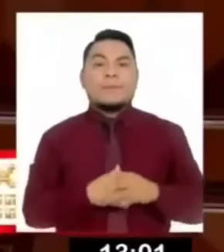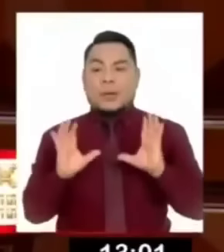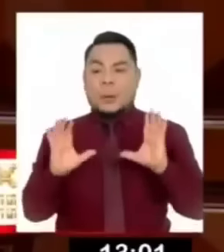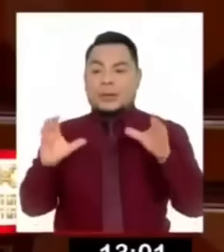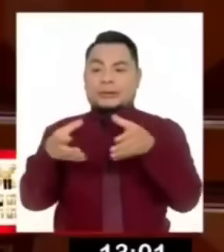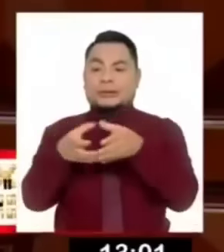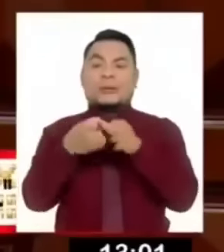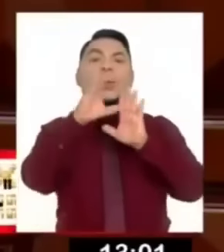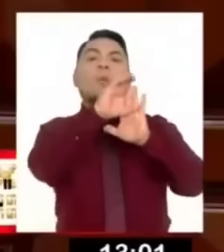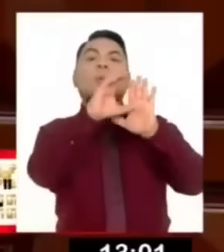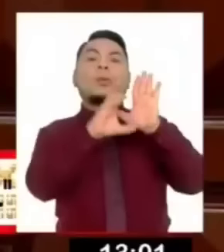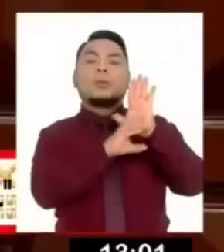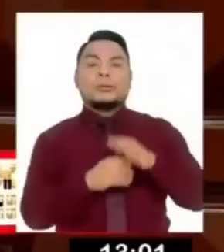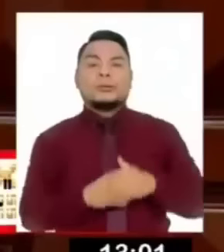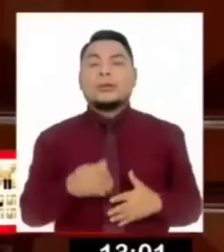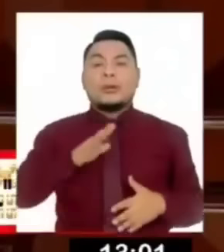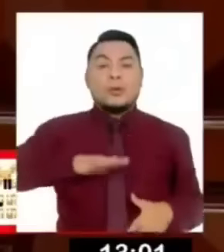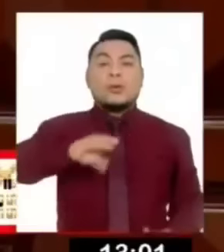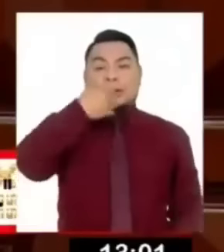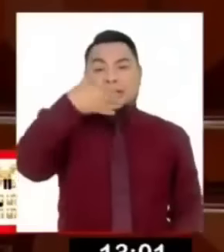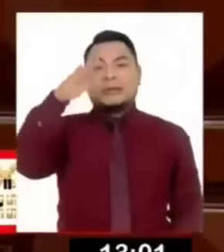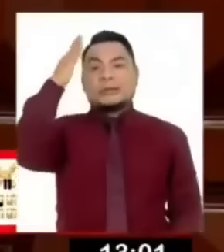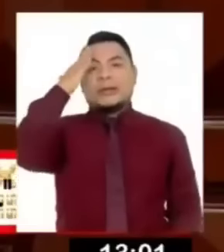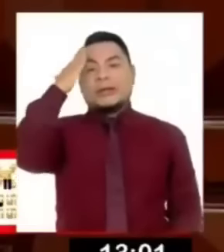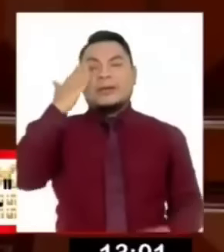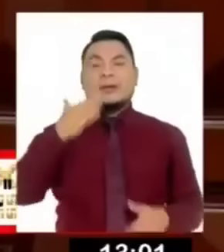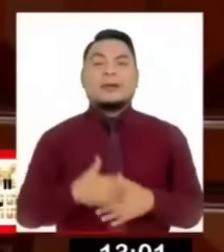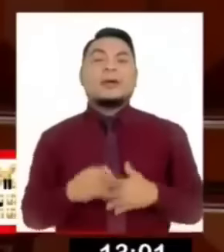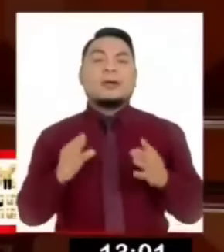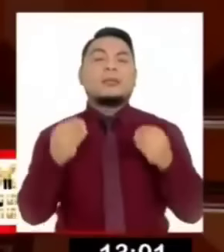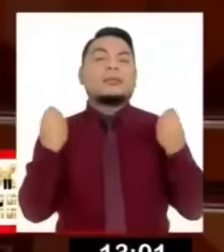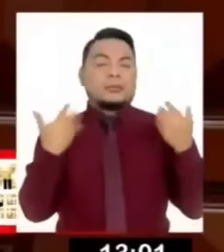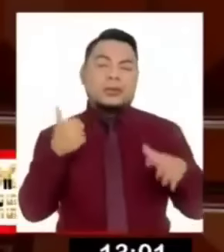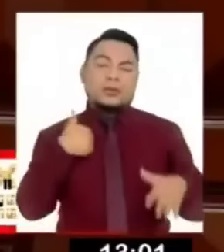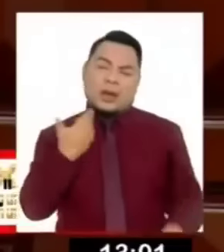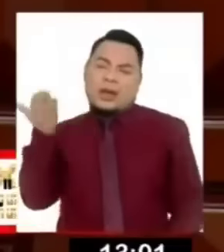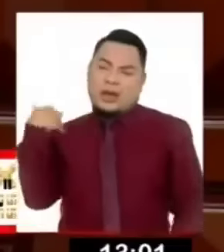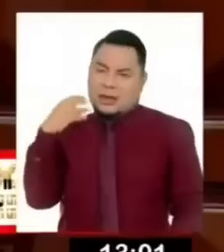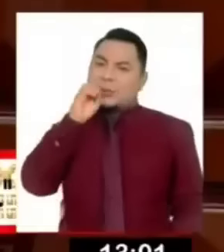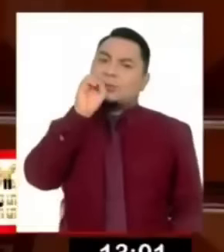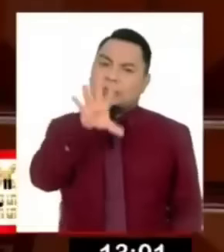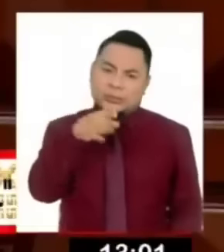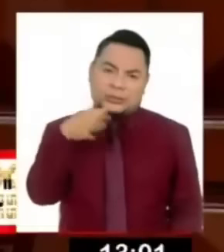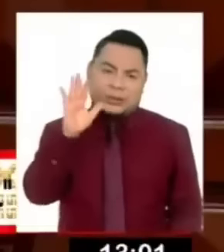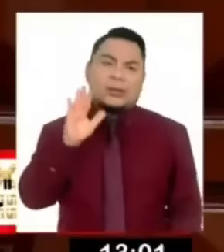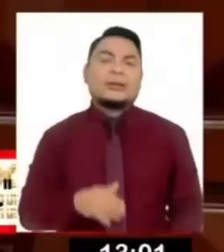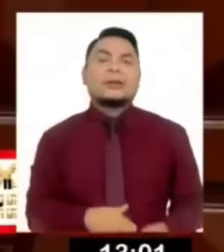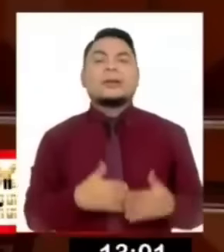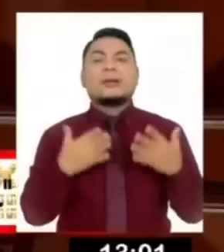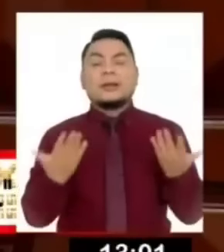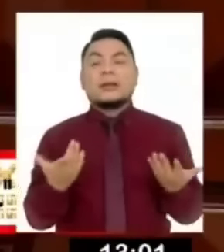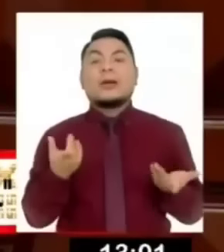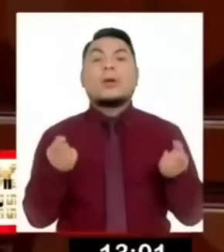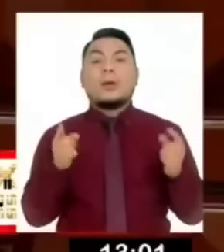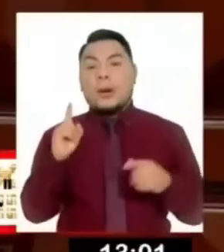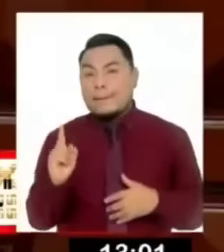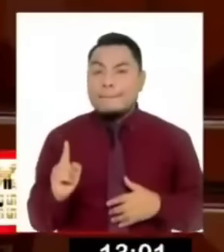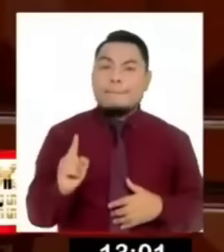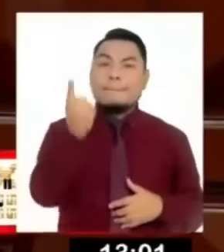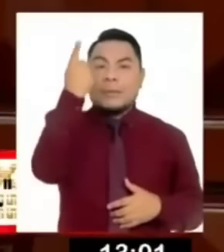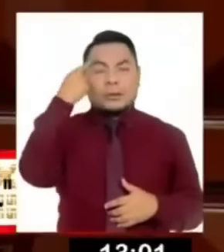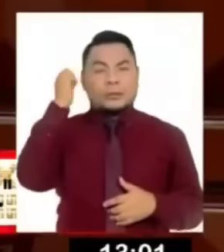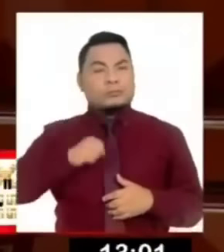Constituyente. Todos saben, porque así lo hemos manifestado muchas veces, que una de nuestras